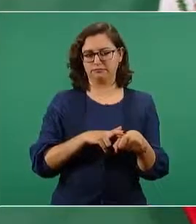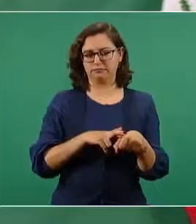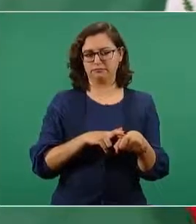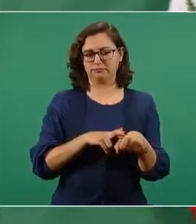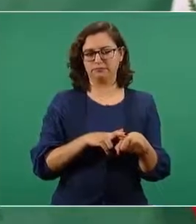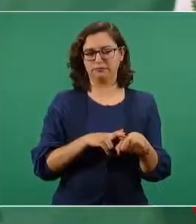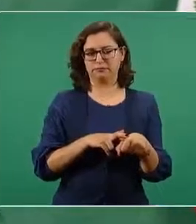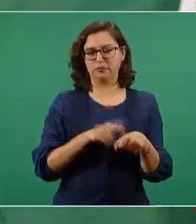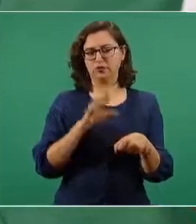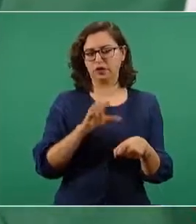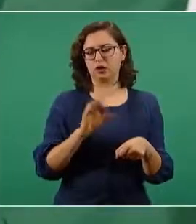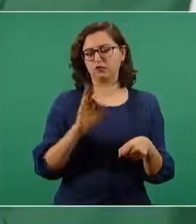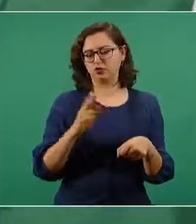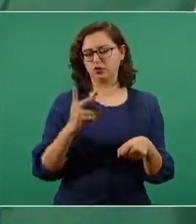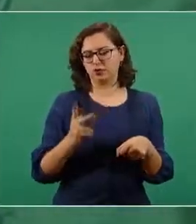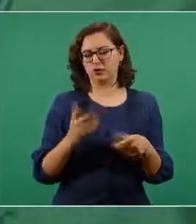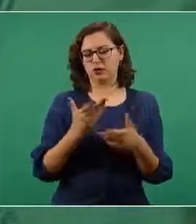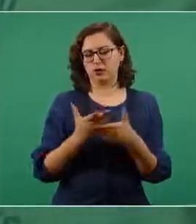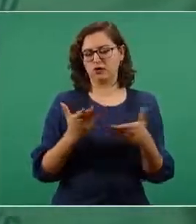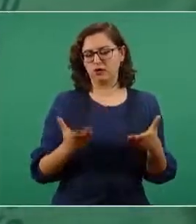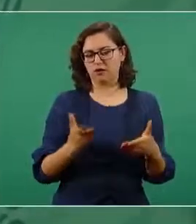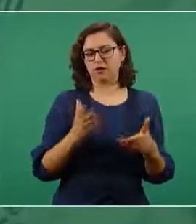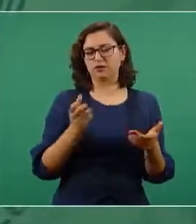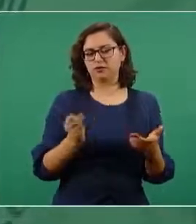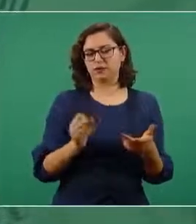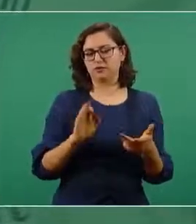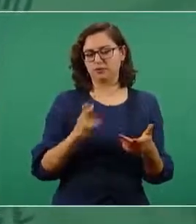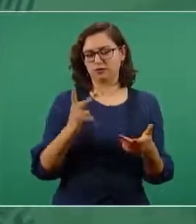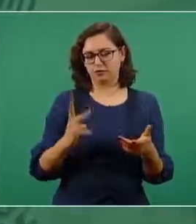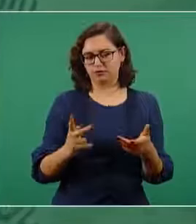para cuidar que